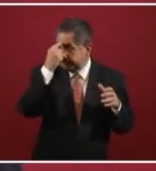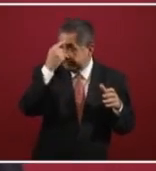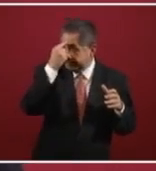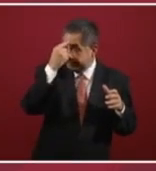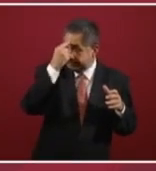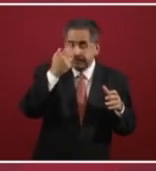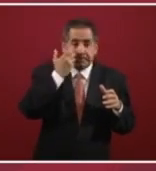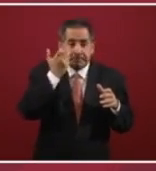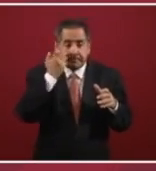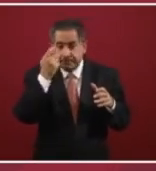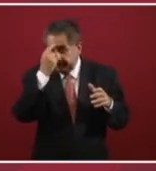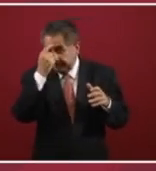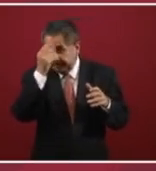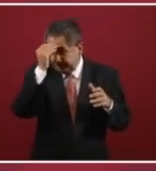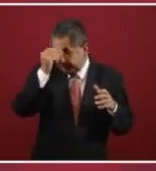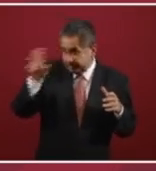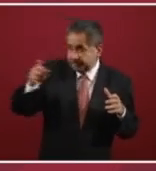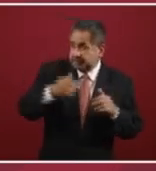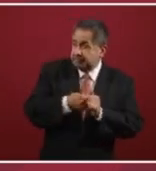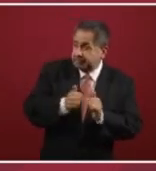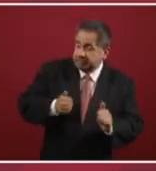obcecados con eso.